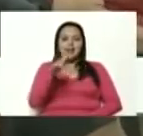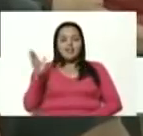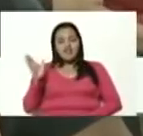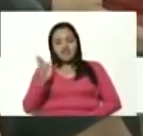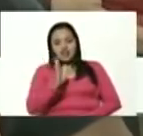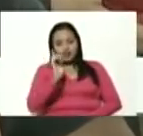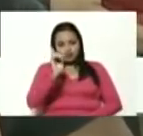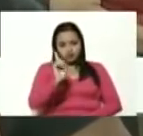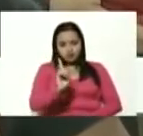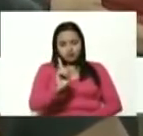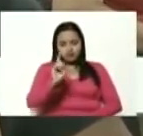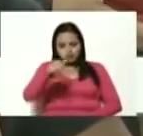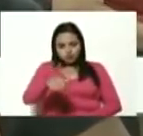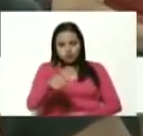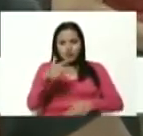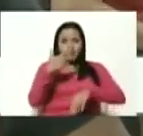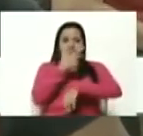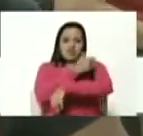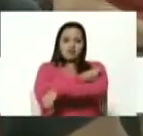vacuna.